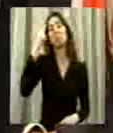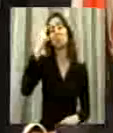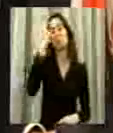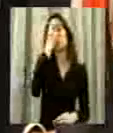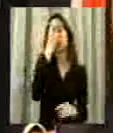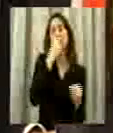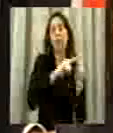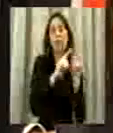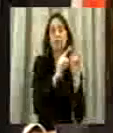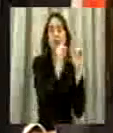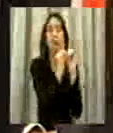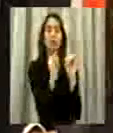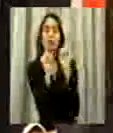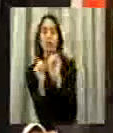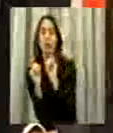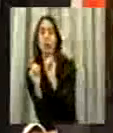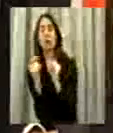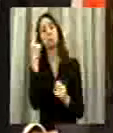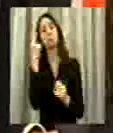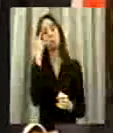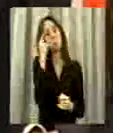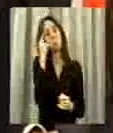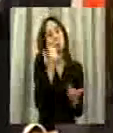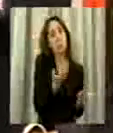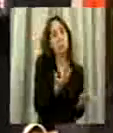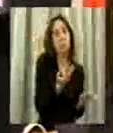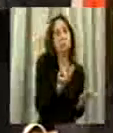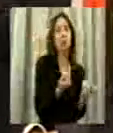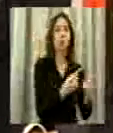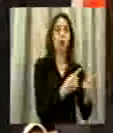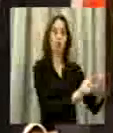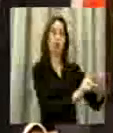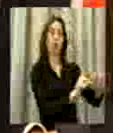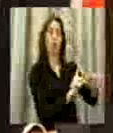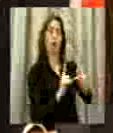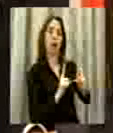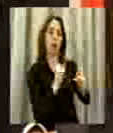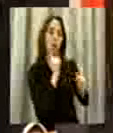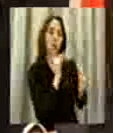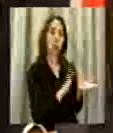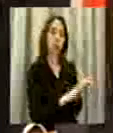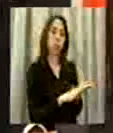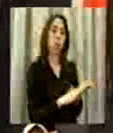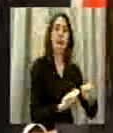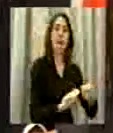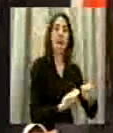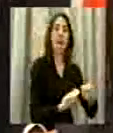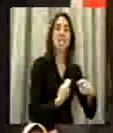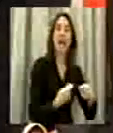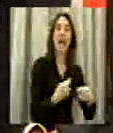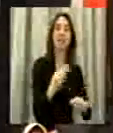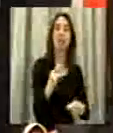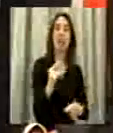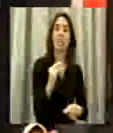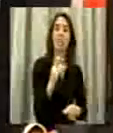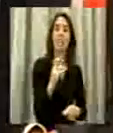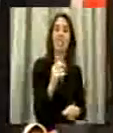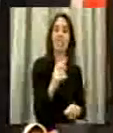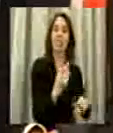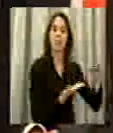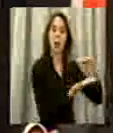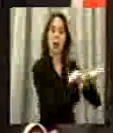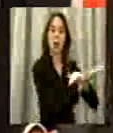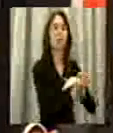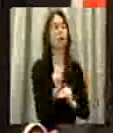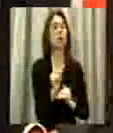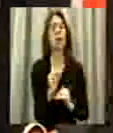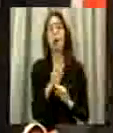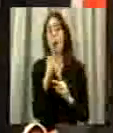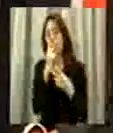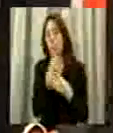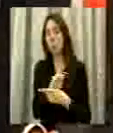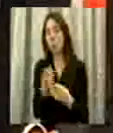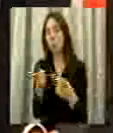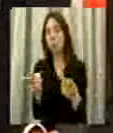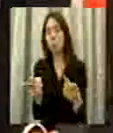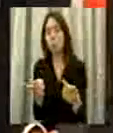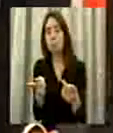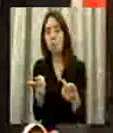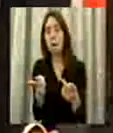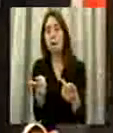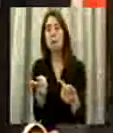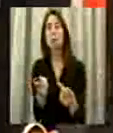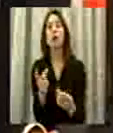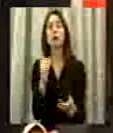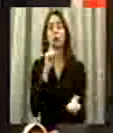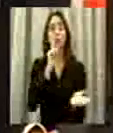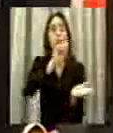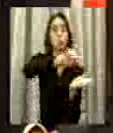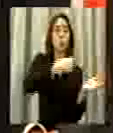varias fórmulas para hacer, pensamos que había que acreditarse con los gastos efectivos. Hoy día solamente hay que demostrar que hay